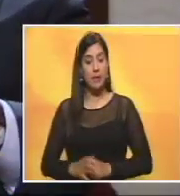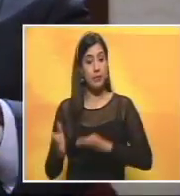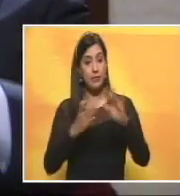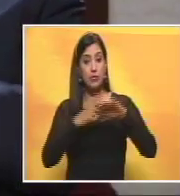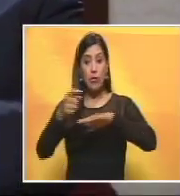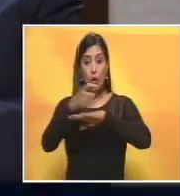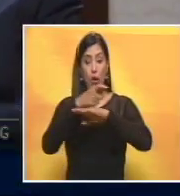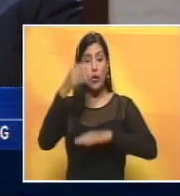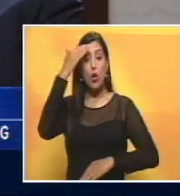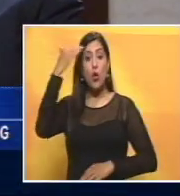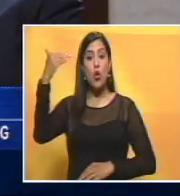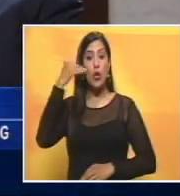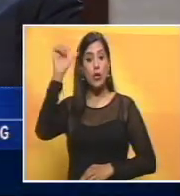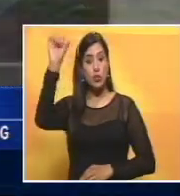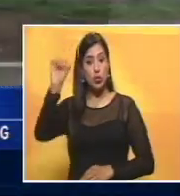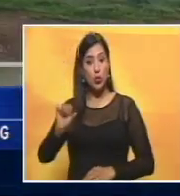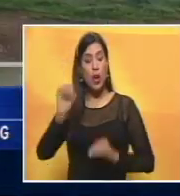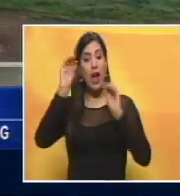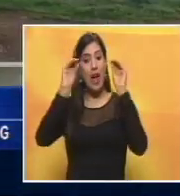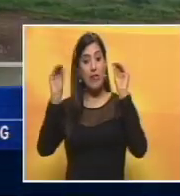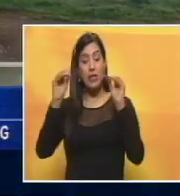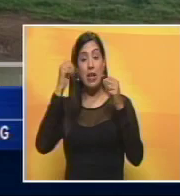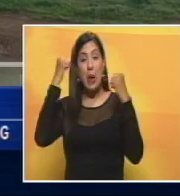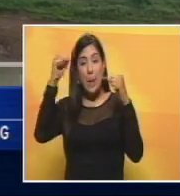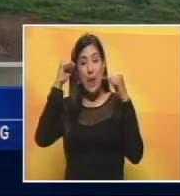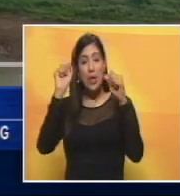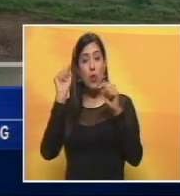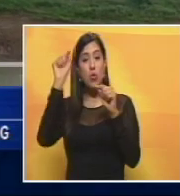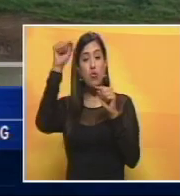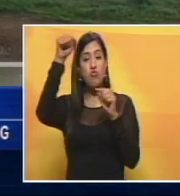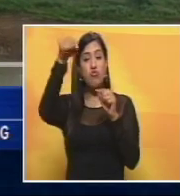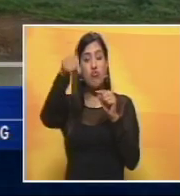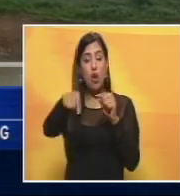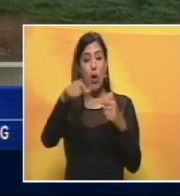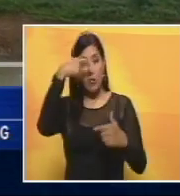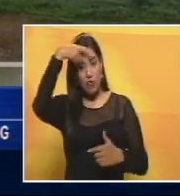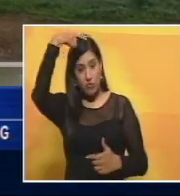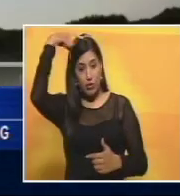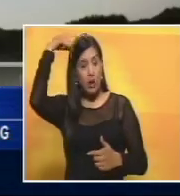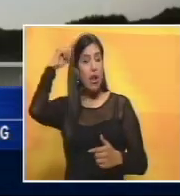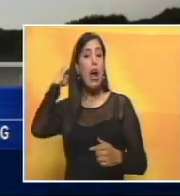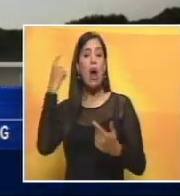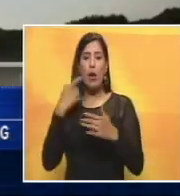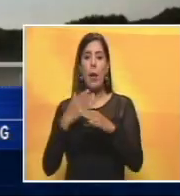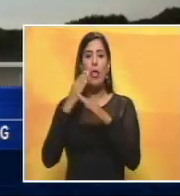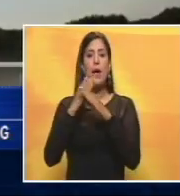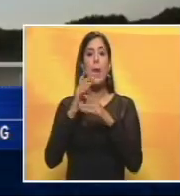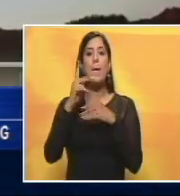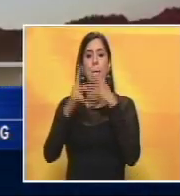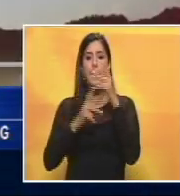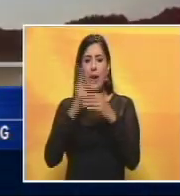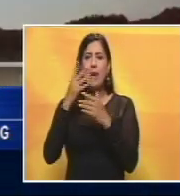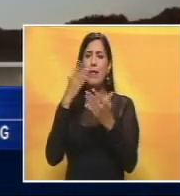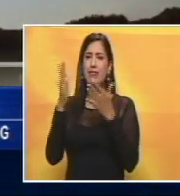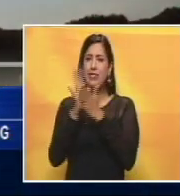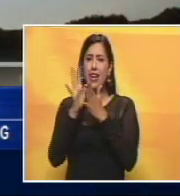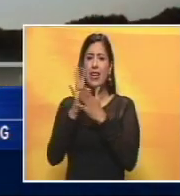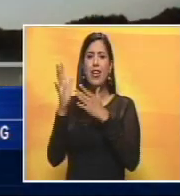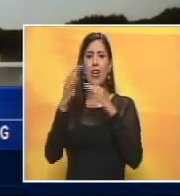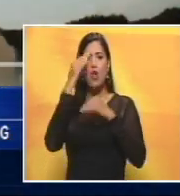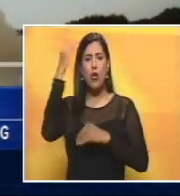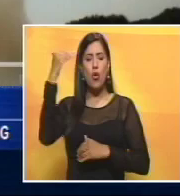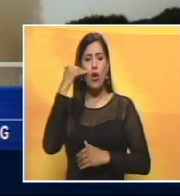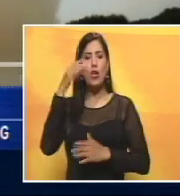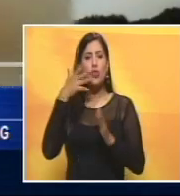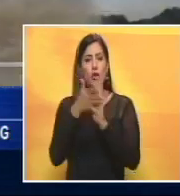El gobierno de Corea del Sur anunció que a raíz del ensayo nuclear de Pyongyang detendrá sus planes para mejorar las relaciones